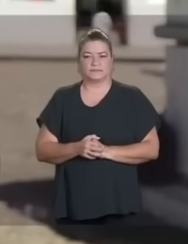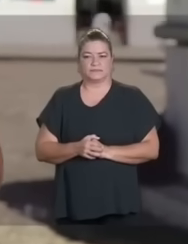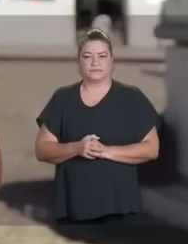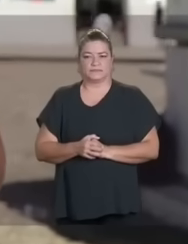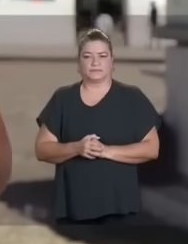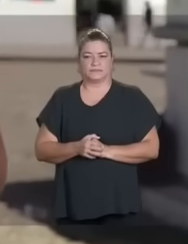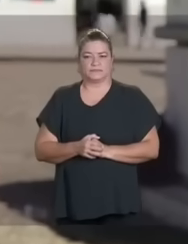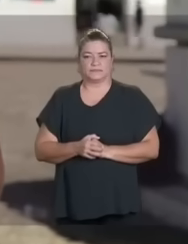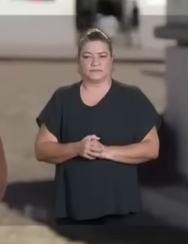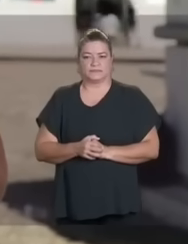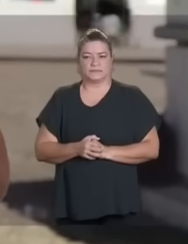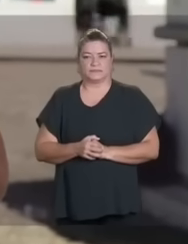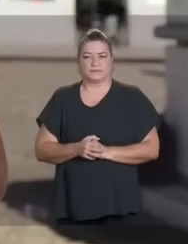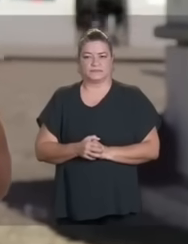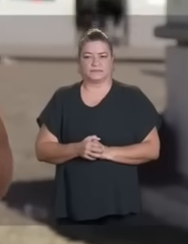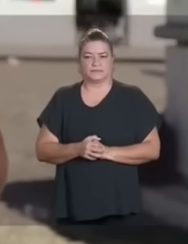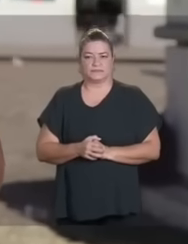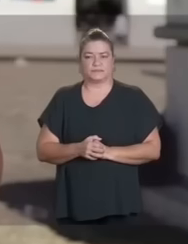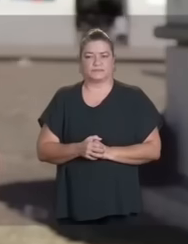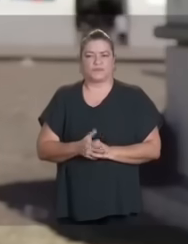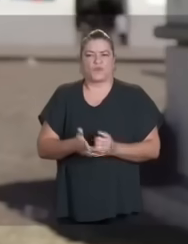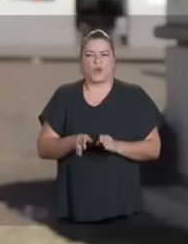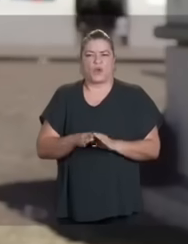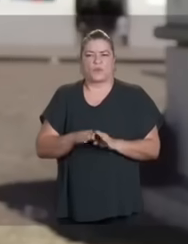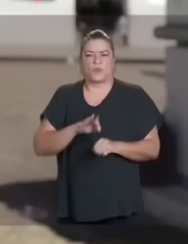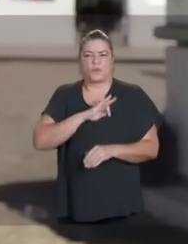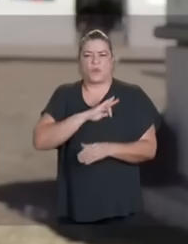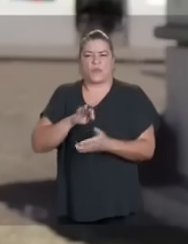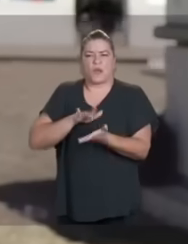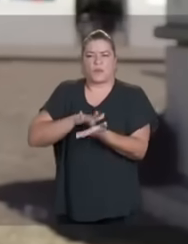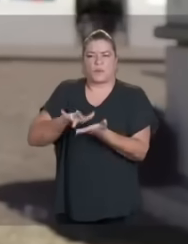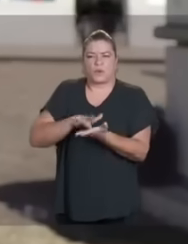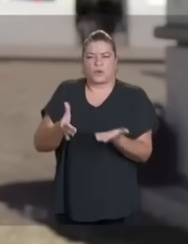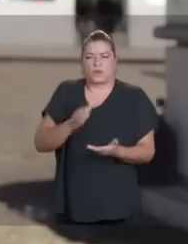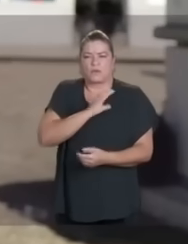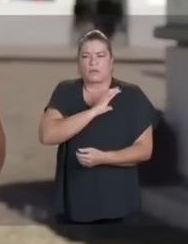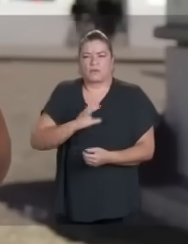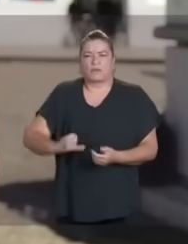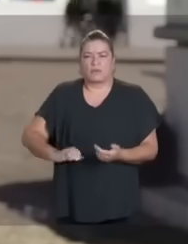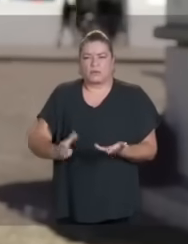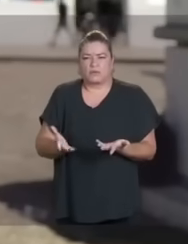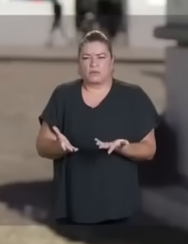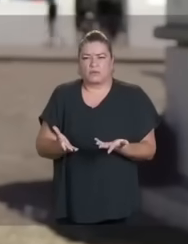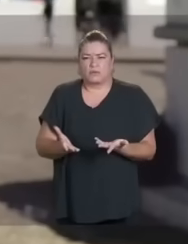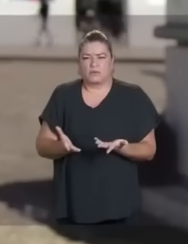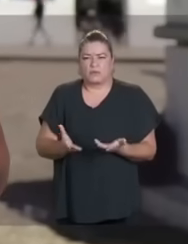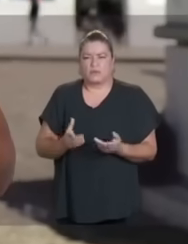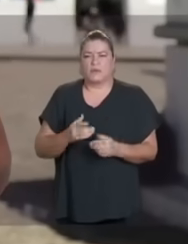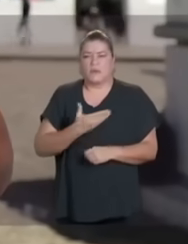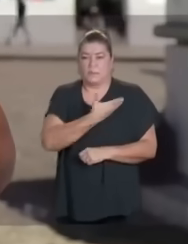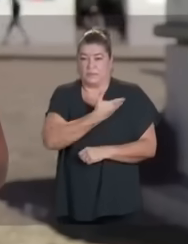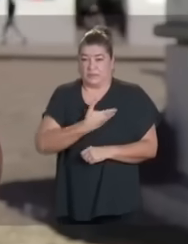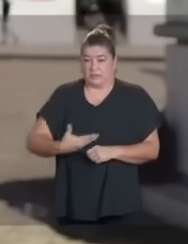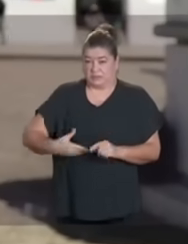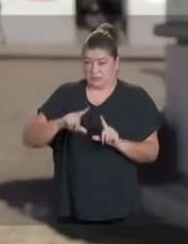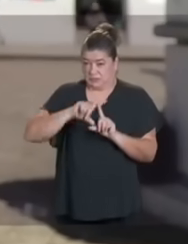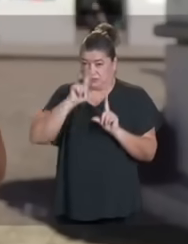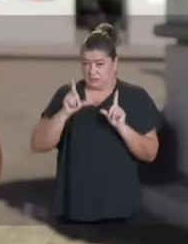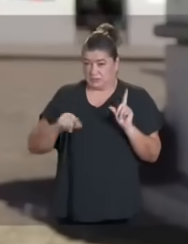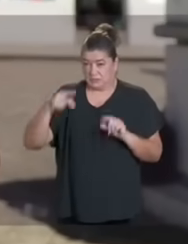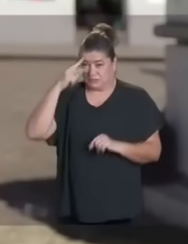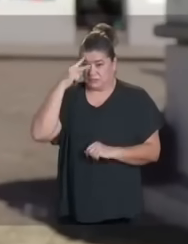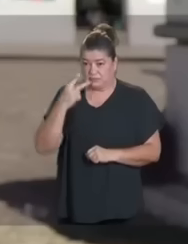Juan Chamula, Cusitica, Yeneta Jagwetis, venta candidato, venta presidente de la República de